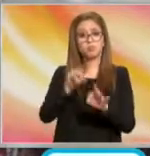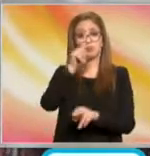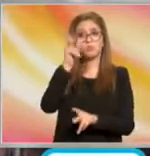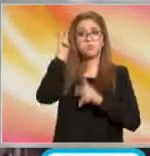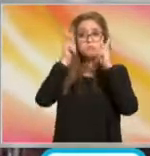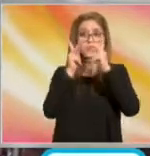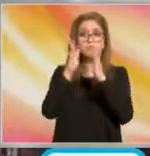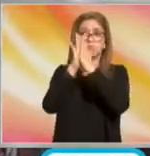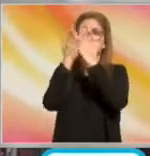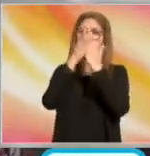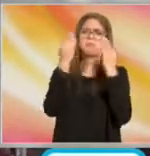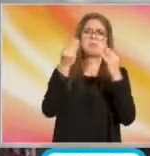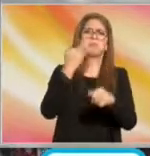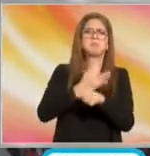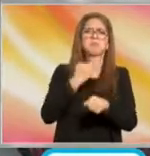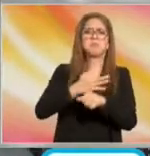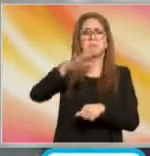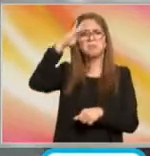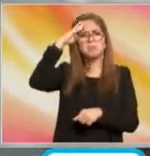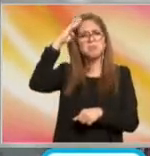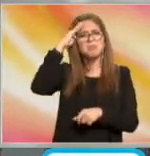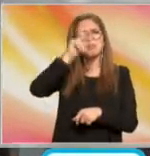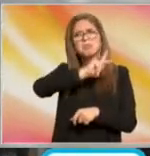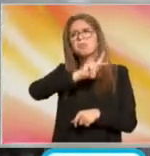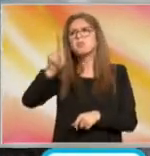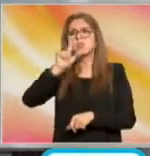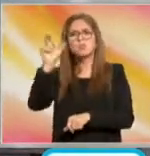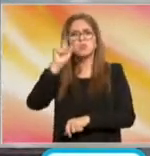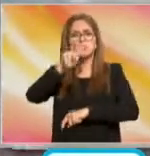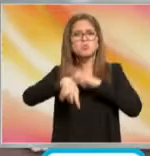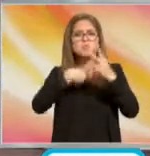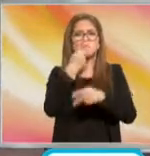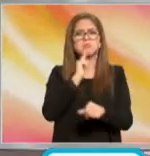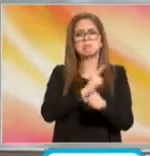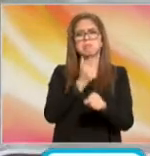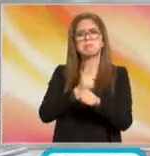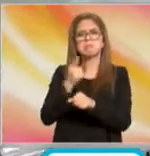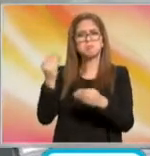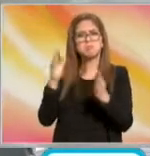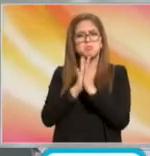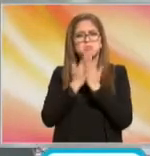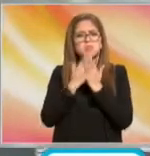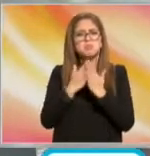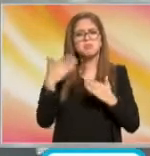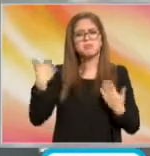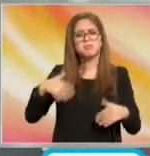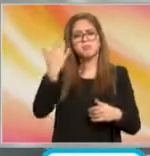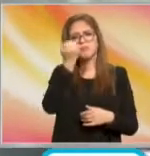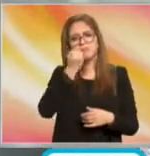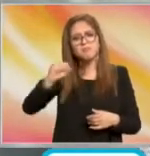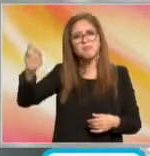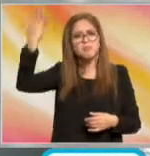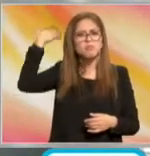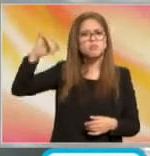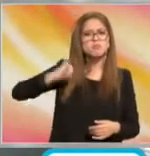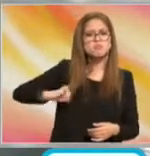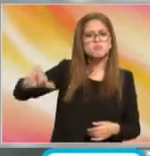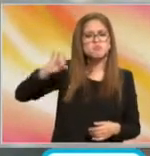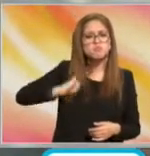sí hay muchas librerías en donde uno puede encontrar, miren que de libros de editoriales famosísimas de